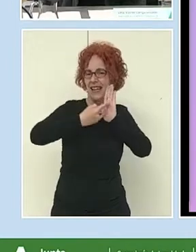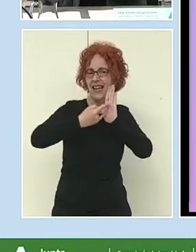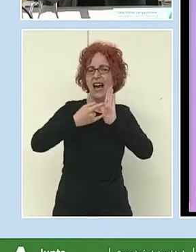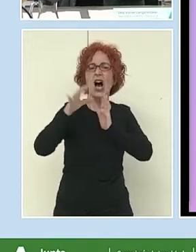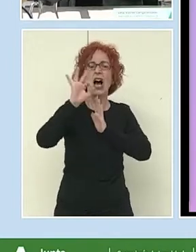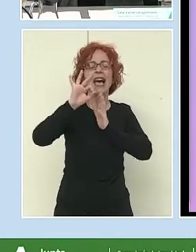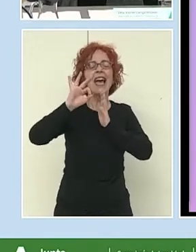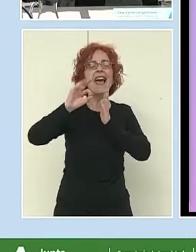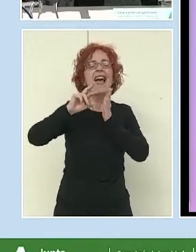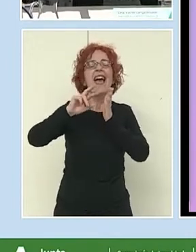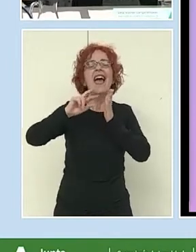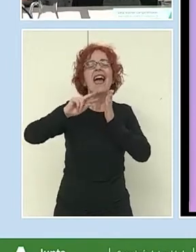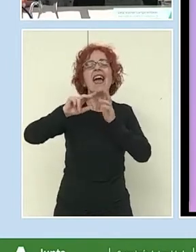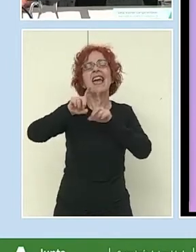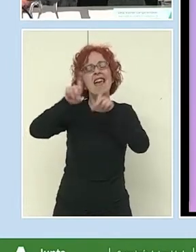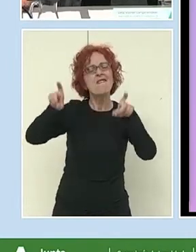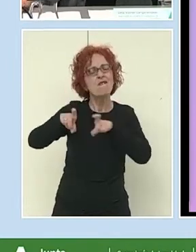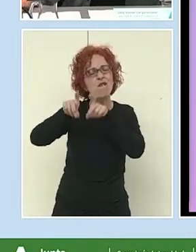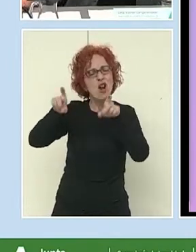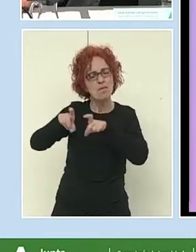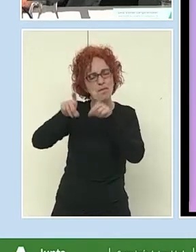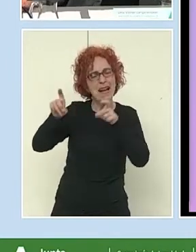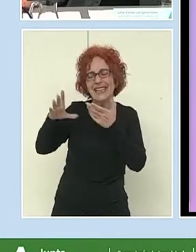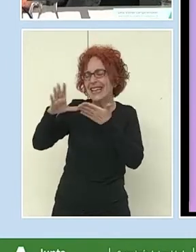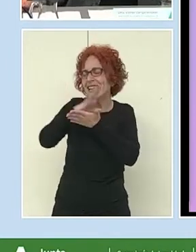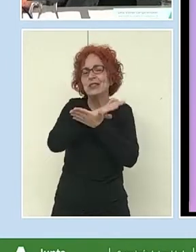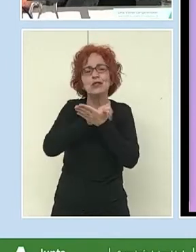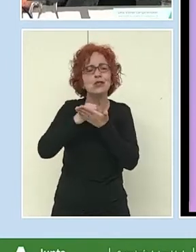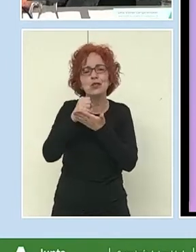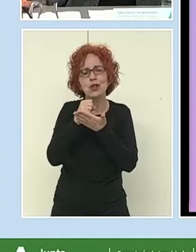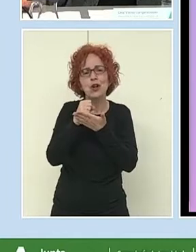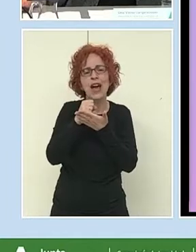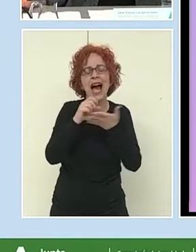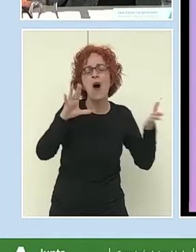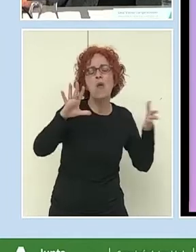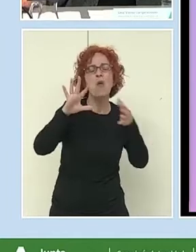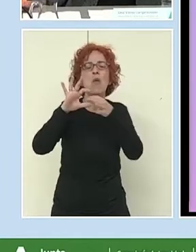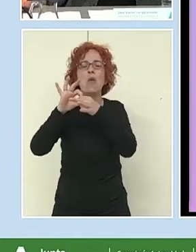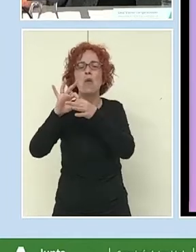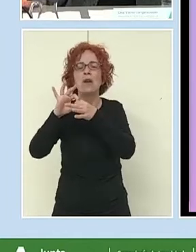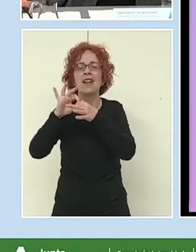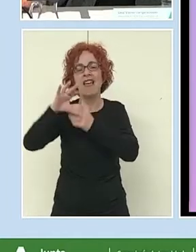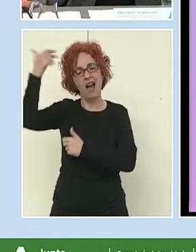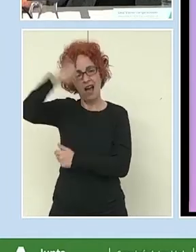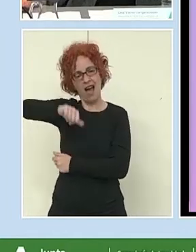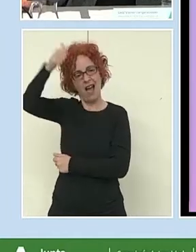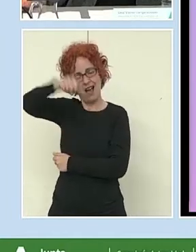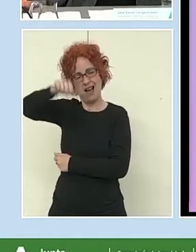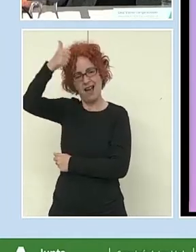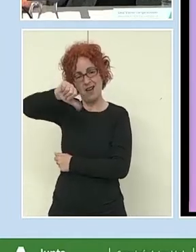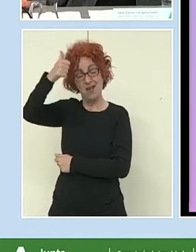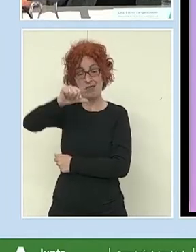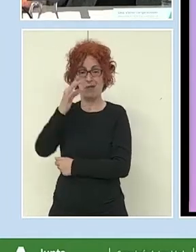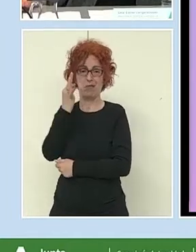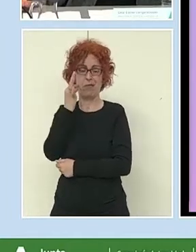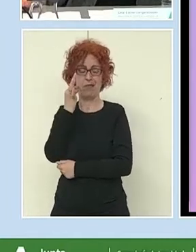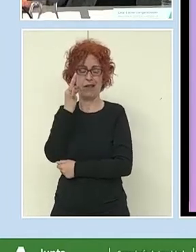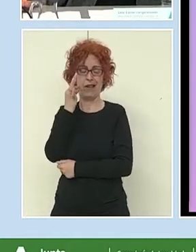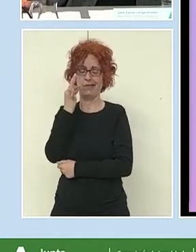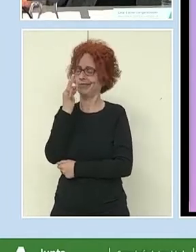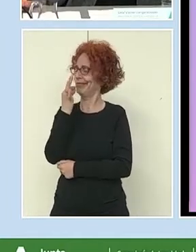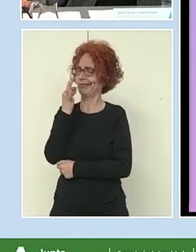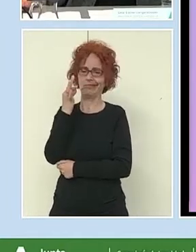la de informática en general, las de ingeniería, están tradicionalmente vinculadas a lo masculino,